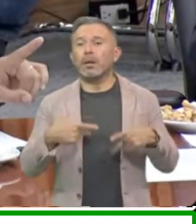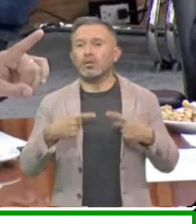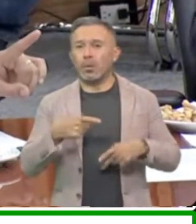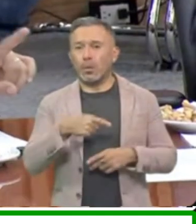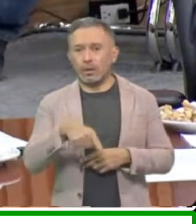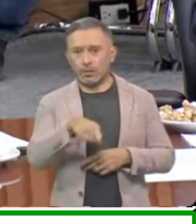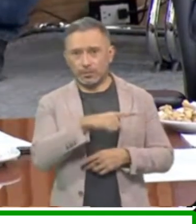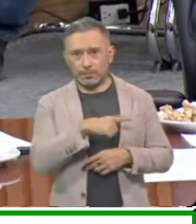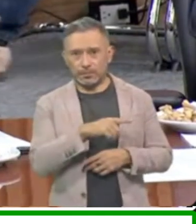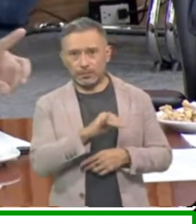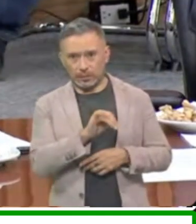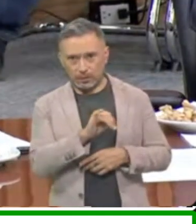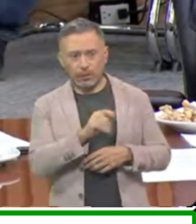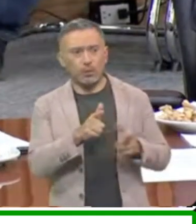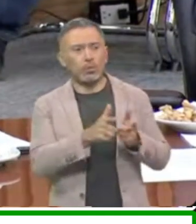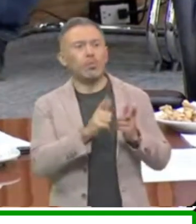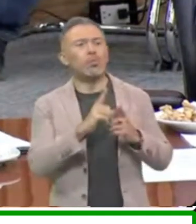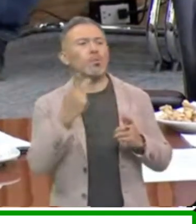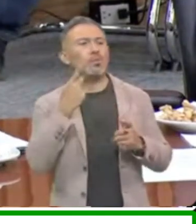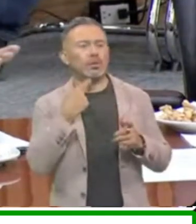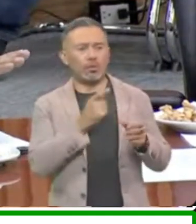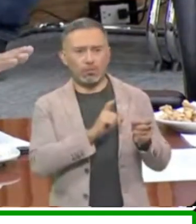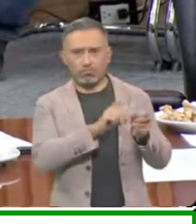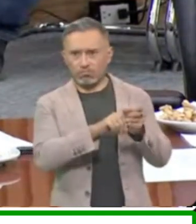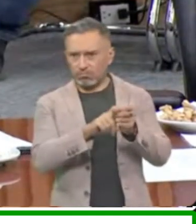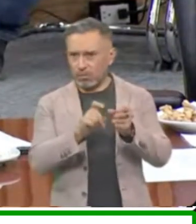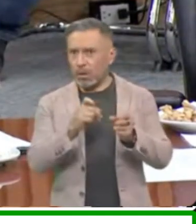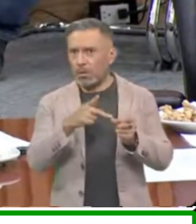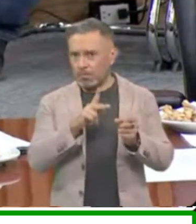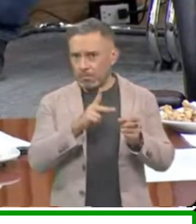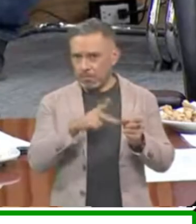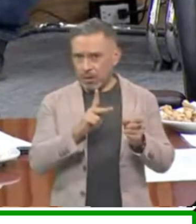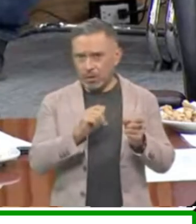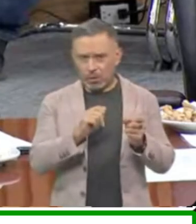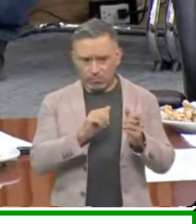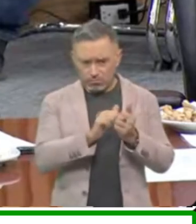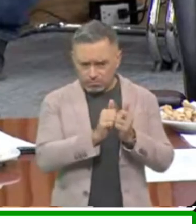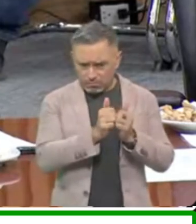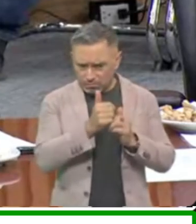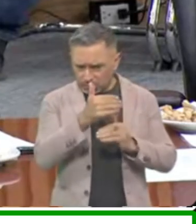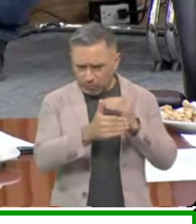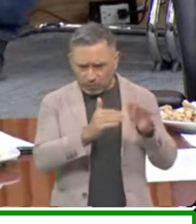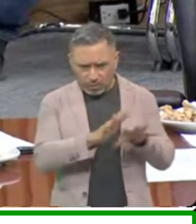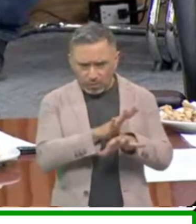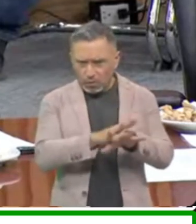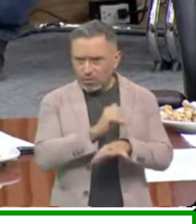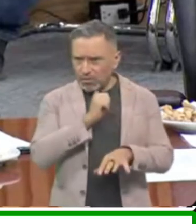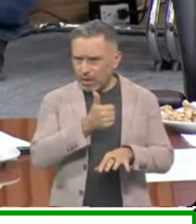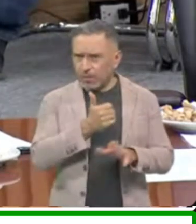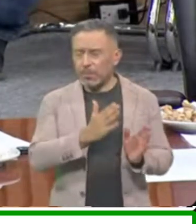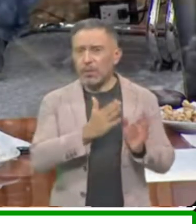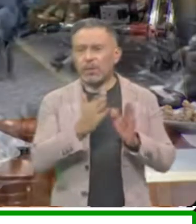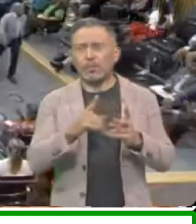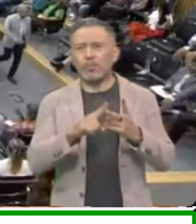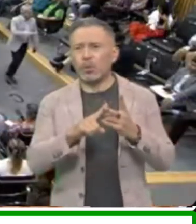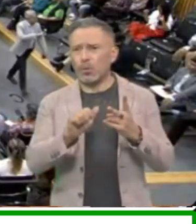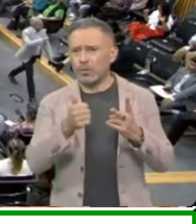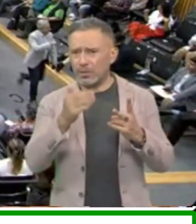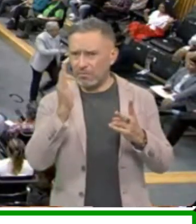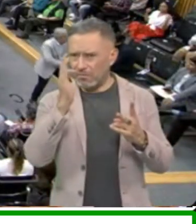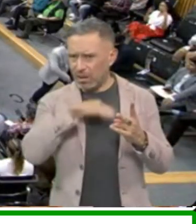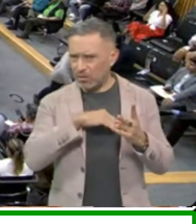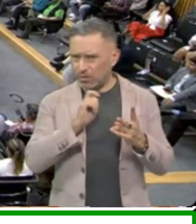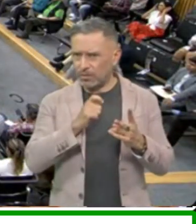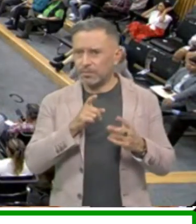efectivamente pertenezcan a los partidos políticos, pero no hubo ninguna modificación ni ninguna evolución. Y la segunda falacia es que